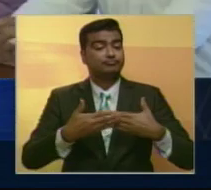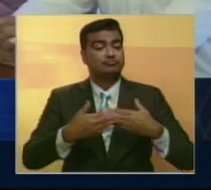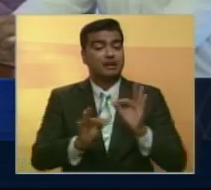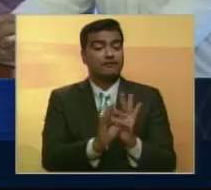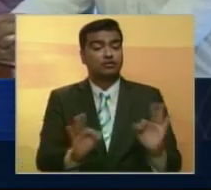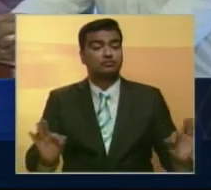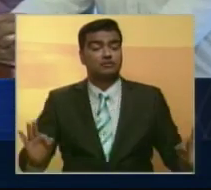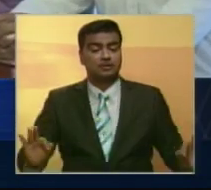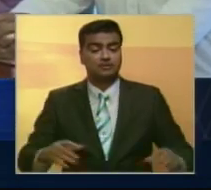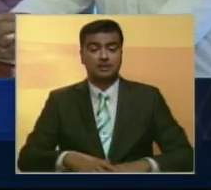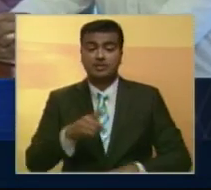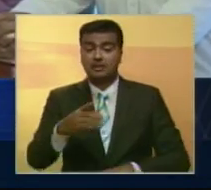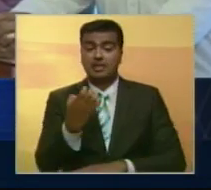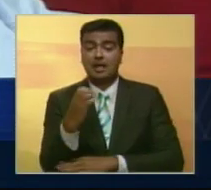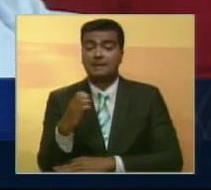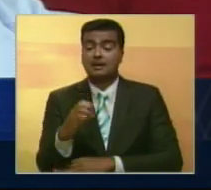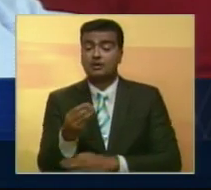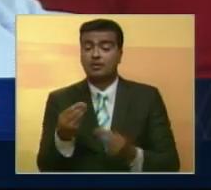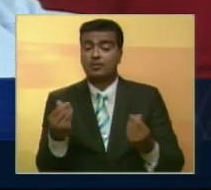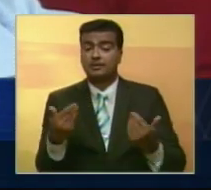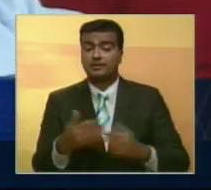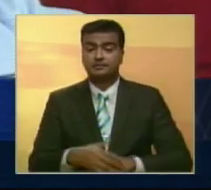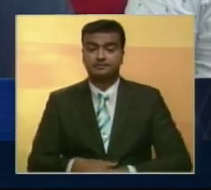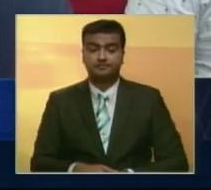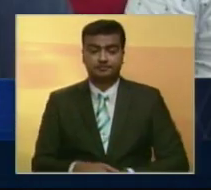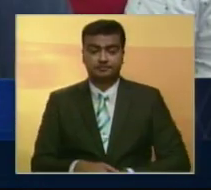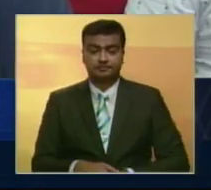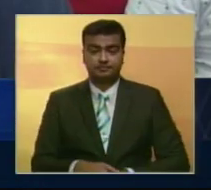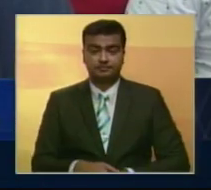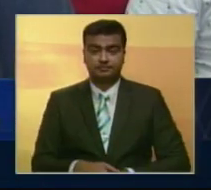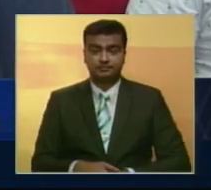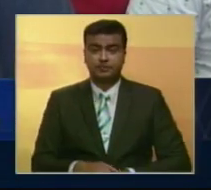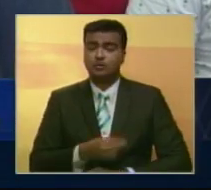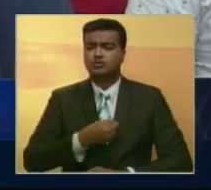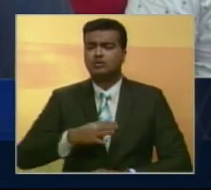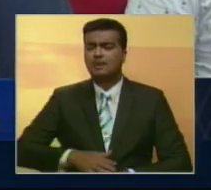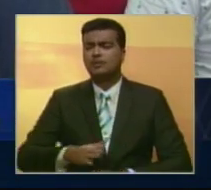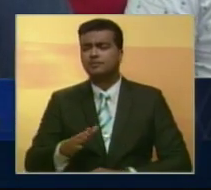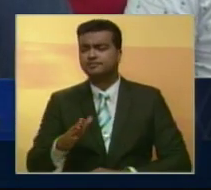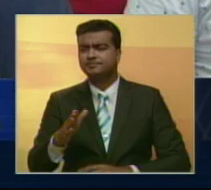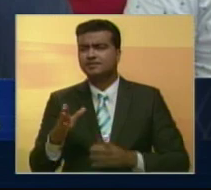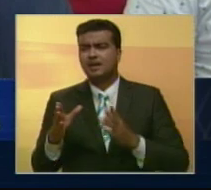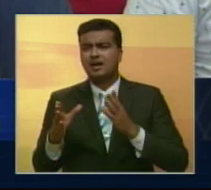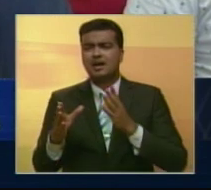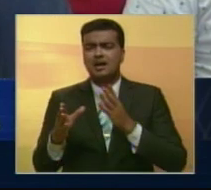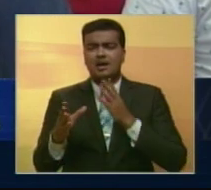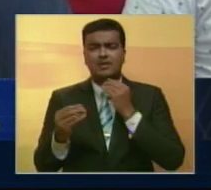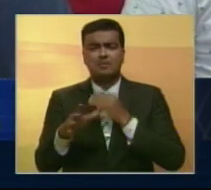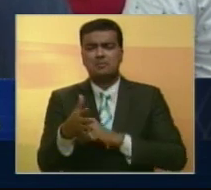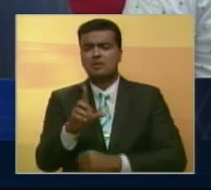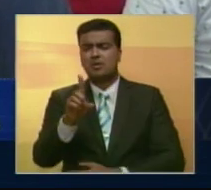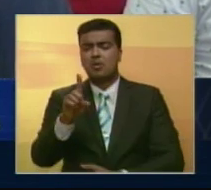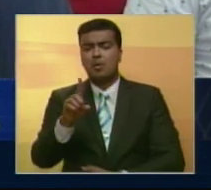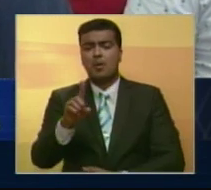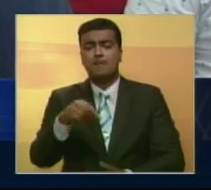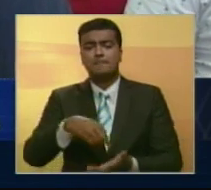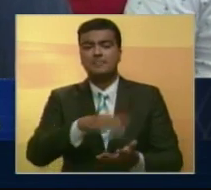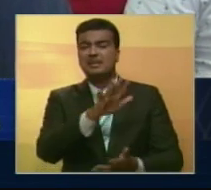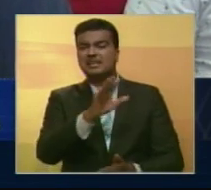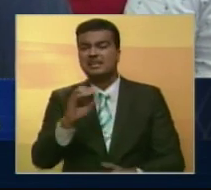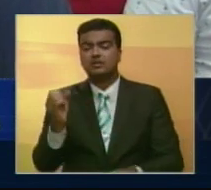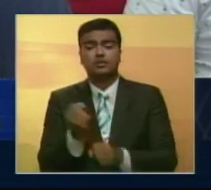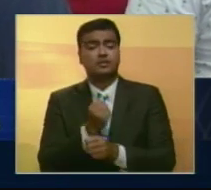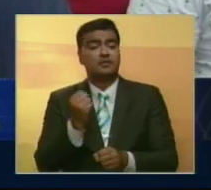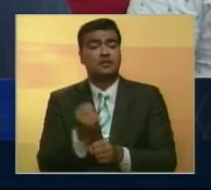se mantiene en emergencia económica. Estamos hablando de más de 1.200 a 1.500 trabajadores de